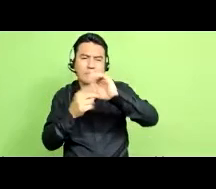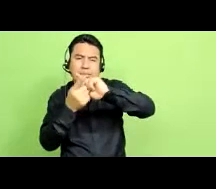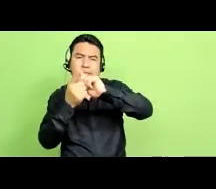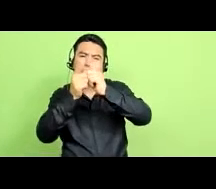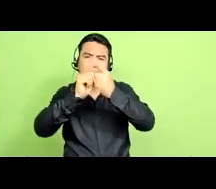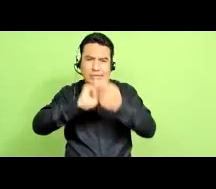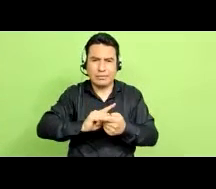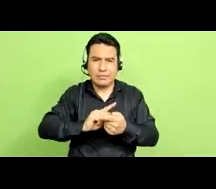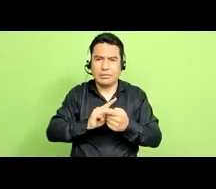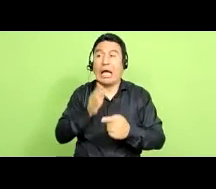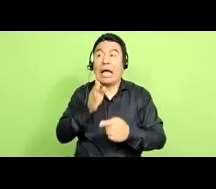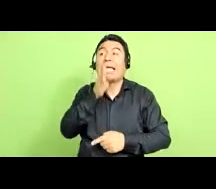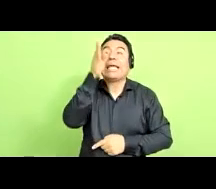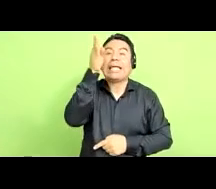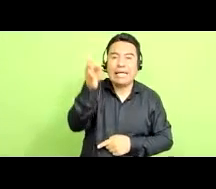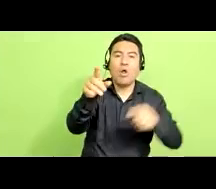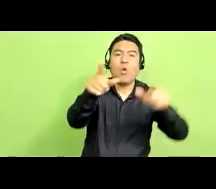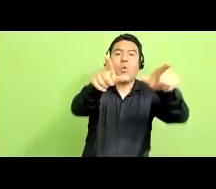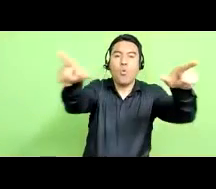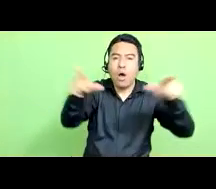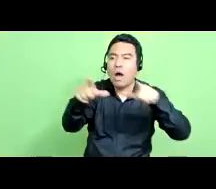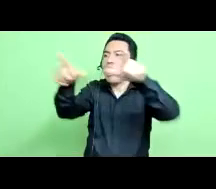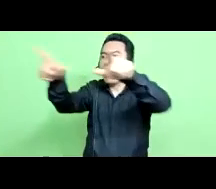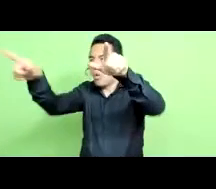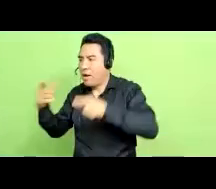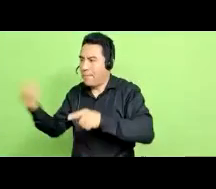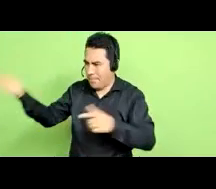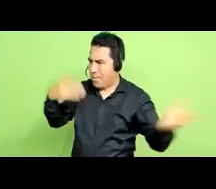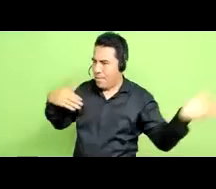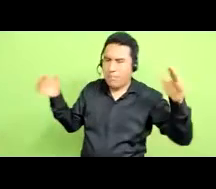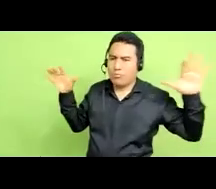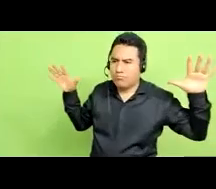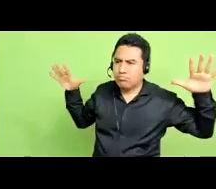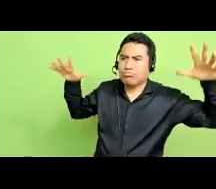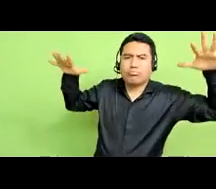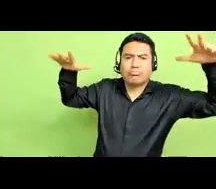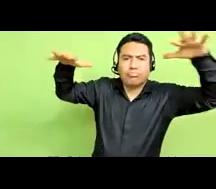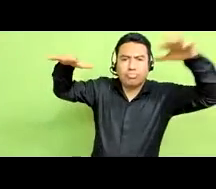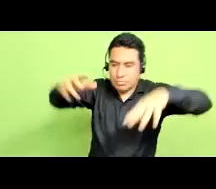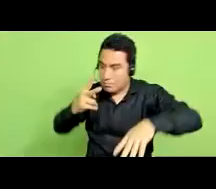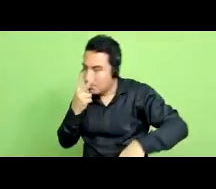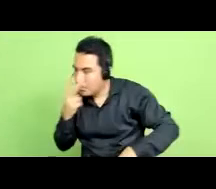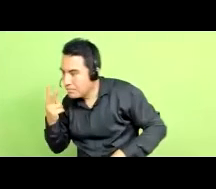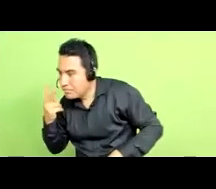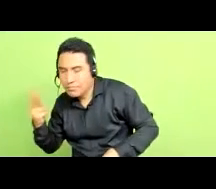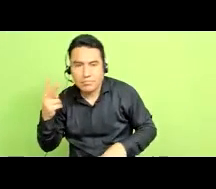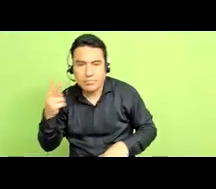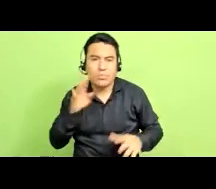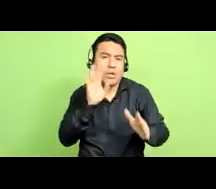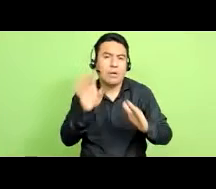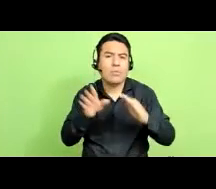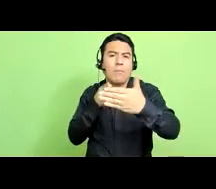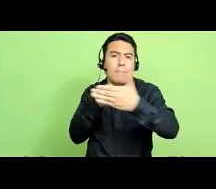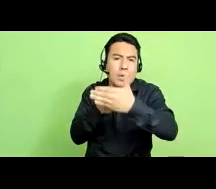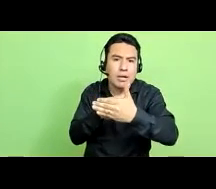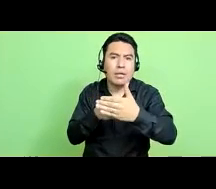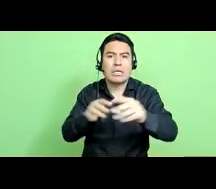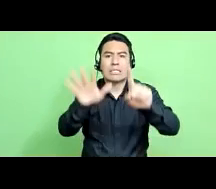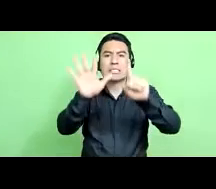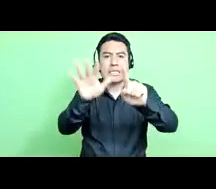una visita de campo con algunas organizaciones para explicar por qué nosotros hemos encontrado 64 barreras y